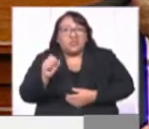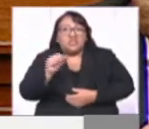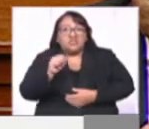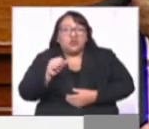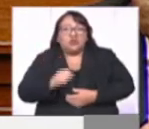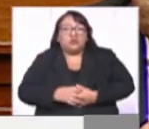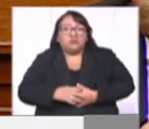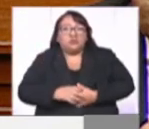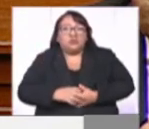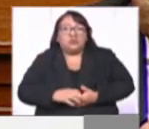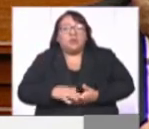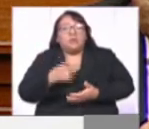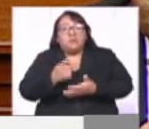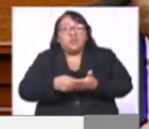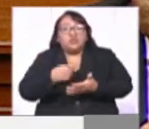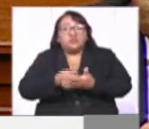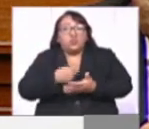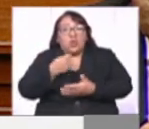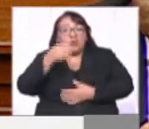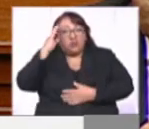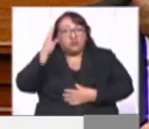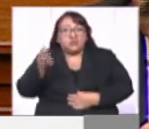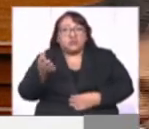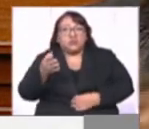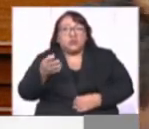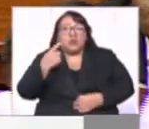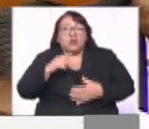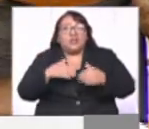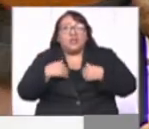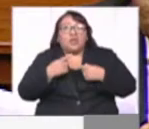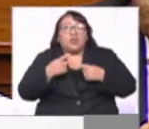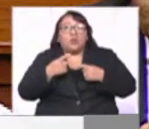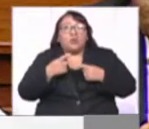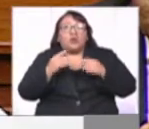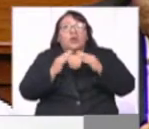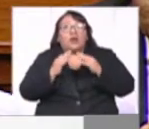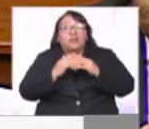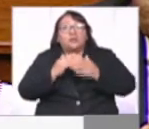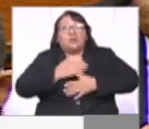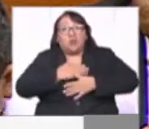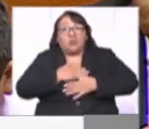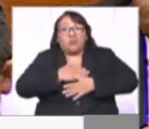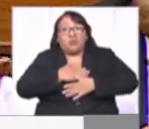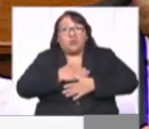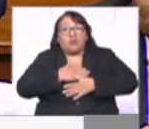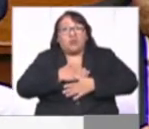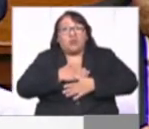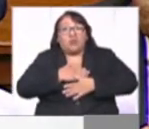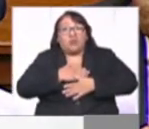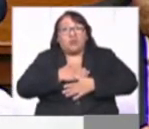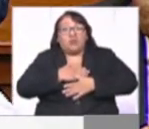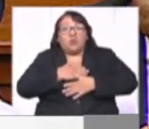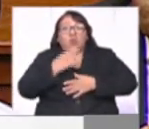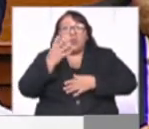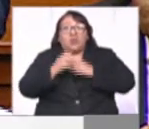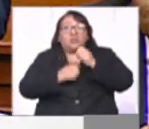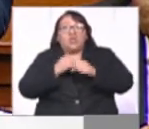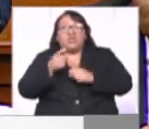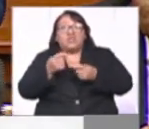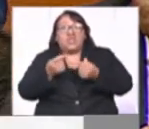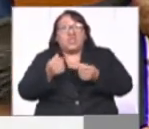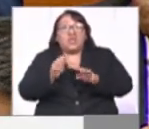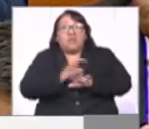soles mensualmente a la policía con el afán de tener una casa propia. Se va a los 40 años y ese